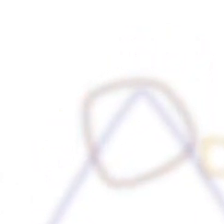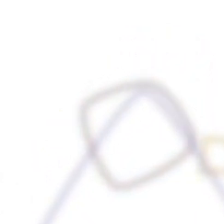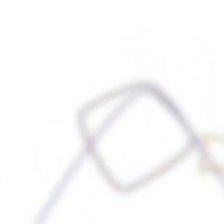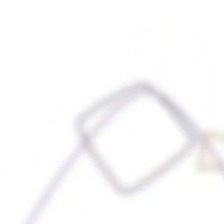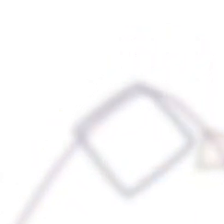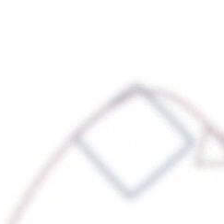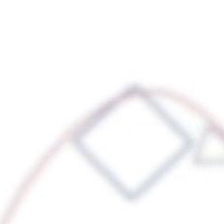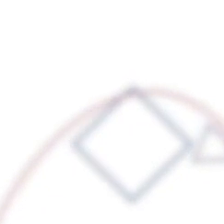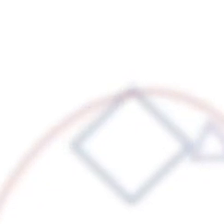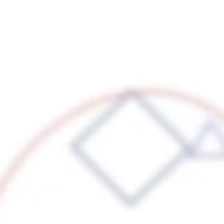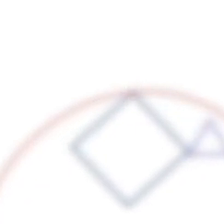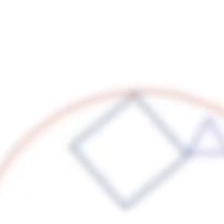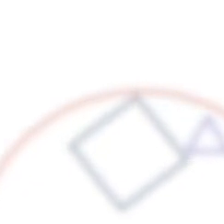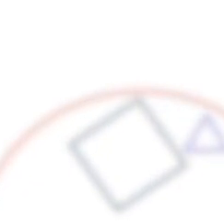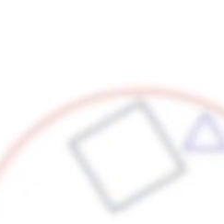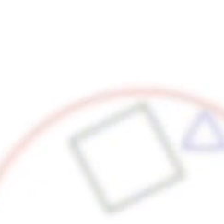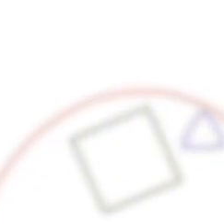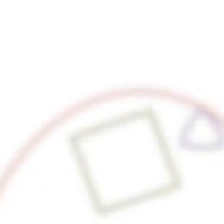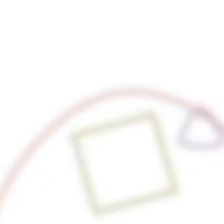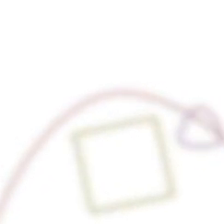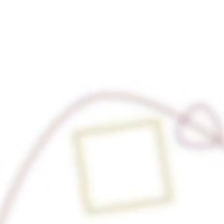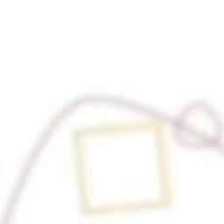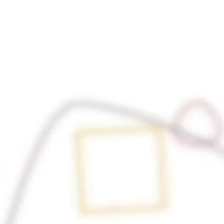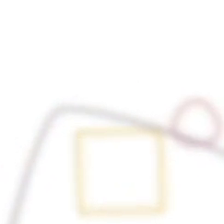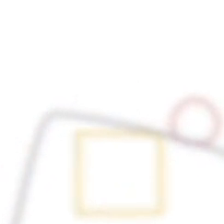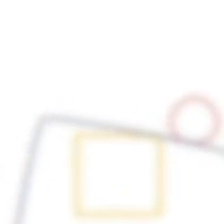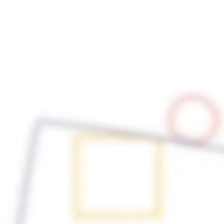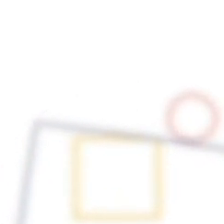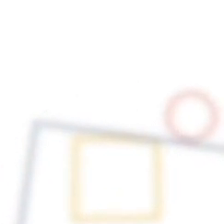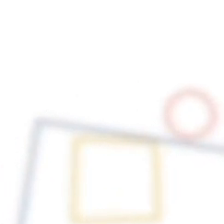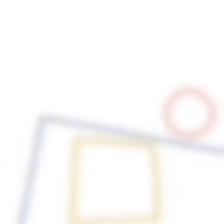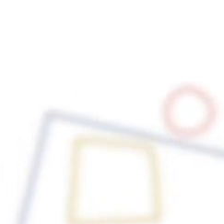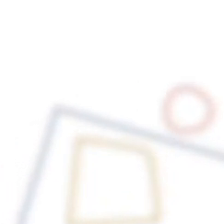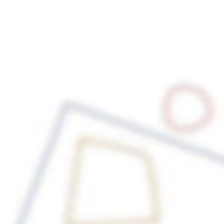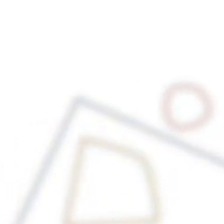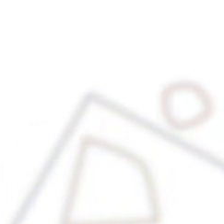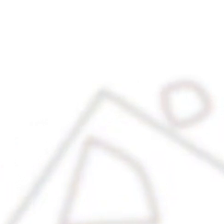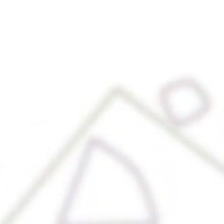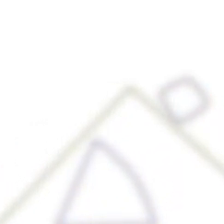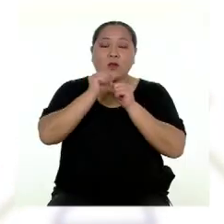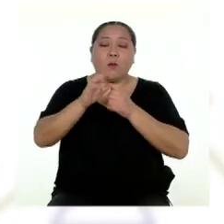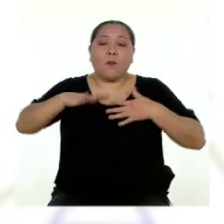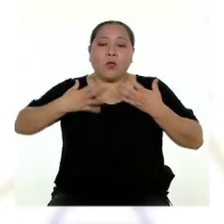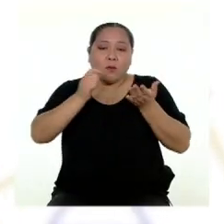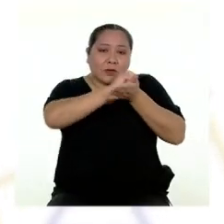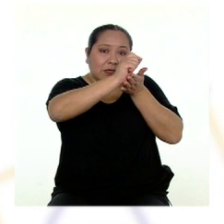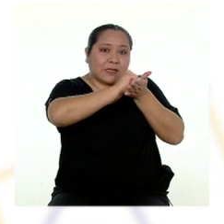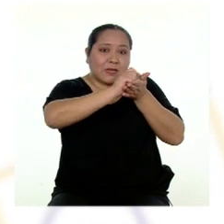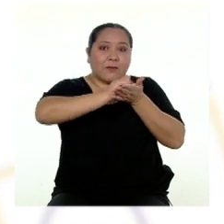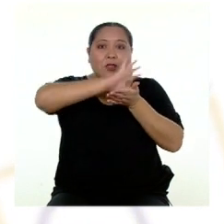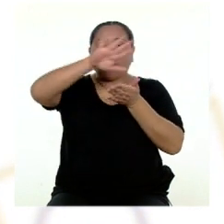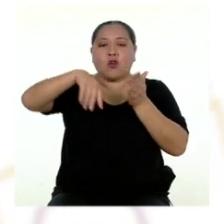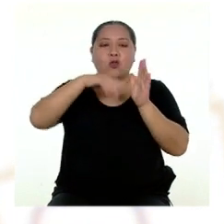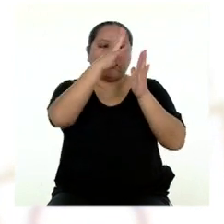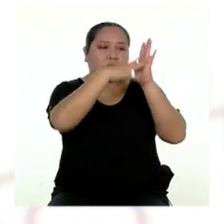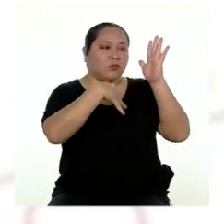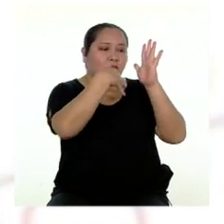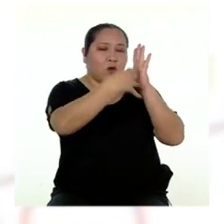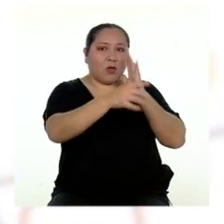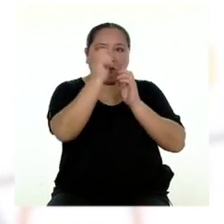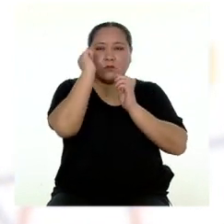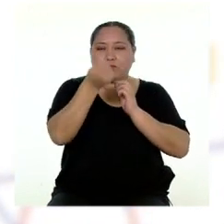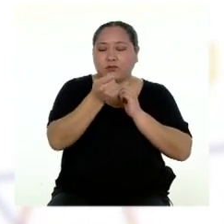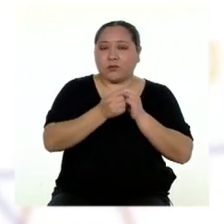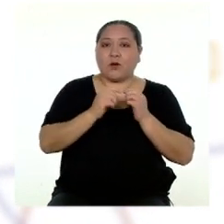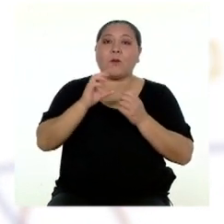interesante fue descubrir que si le asignamos una letra o variable a uno de los números, podemos escribir todo el cuadrado como expresiones